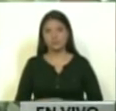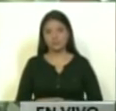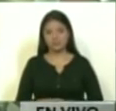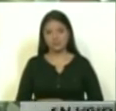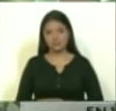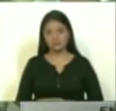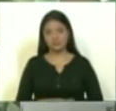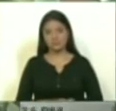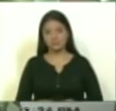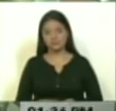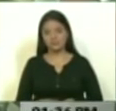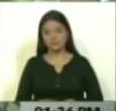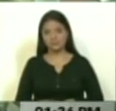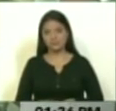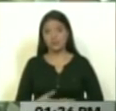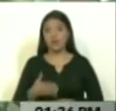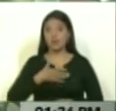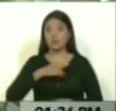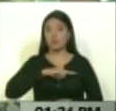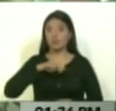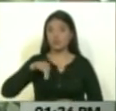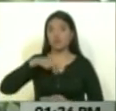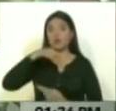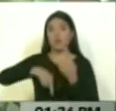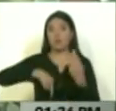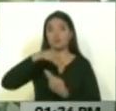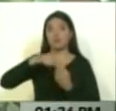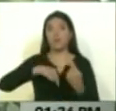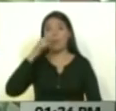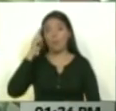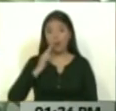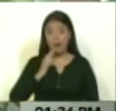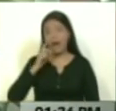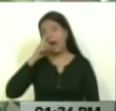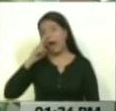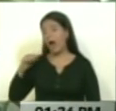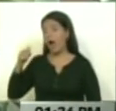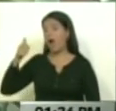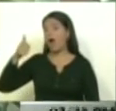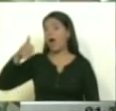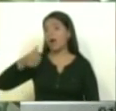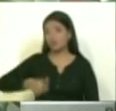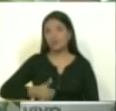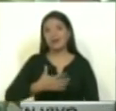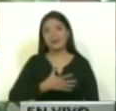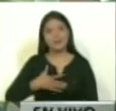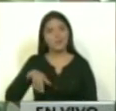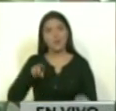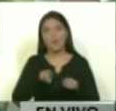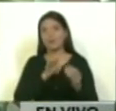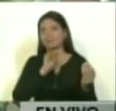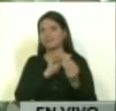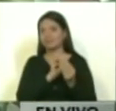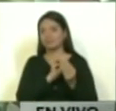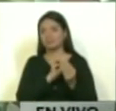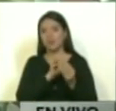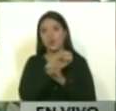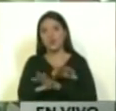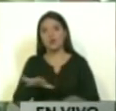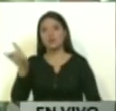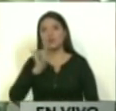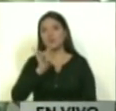Mark Zuckerberg. Y nosotros de la Revolución Bolivariana, de hace años, tenemos el mismo sueño. Por eso es todo el